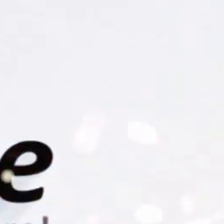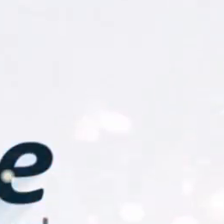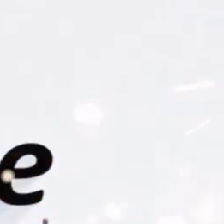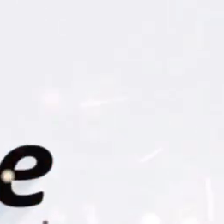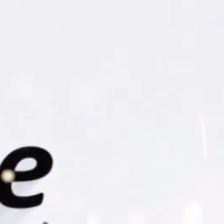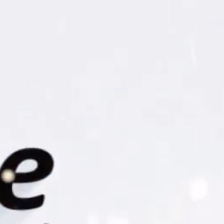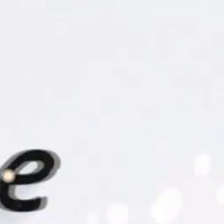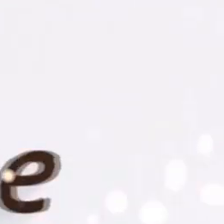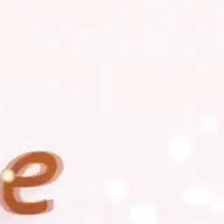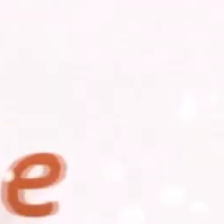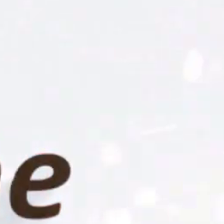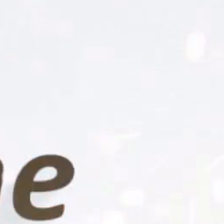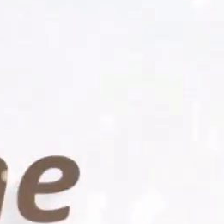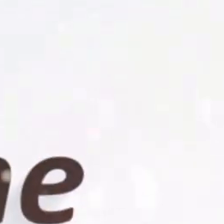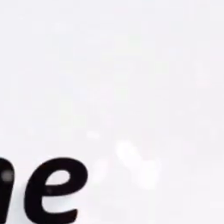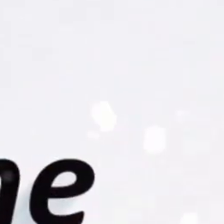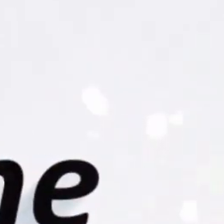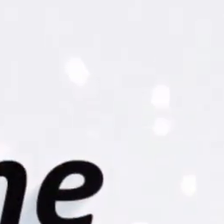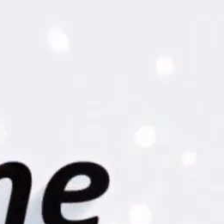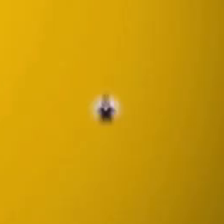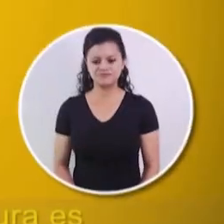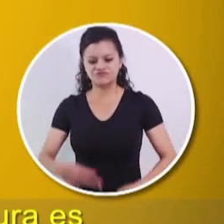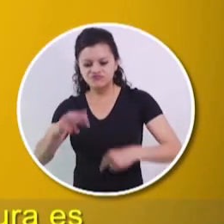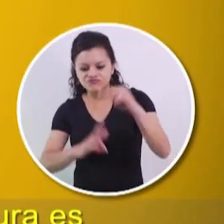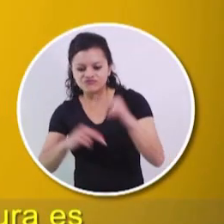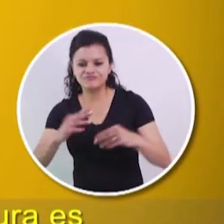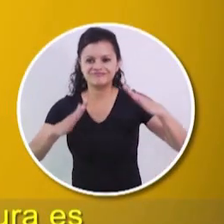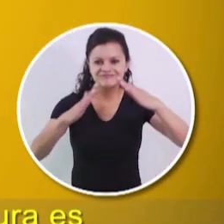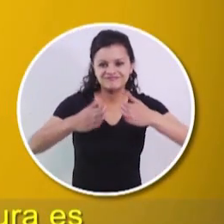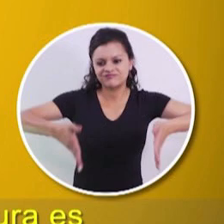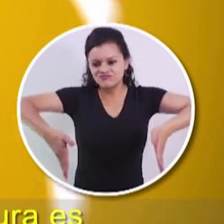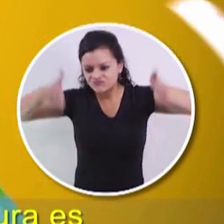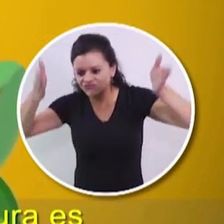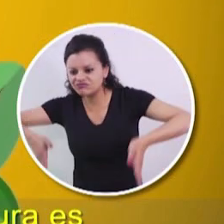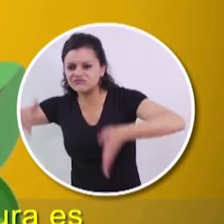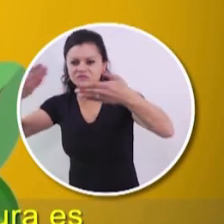Esta es tu radio online.